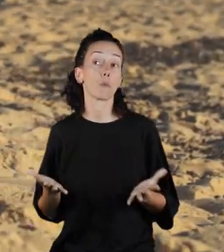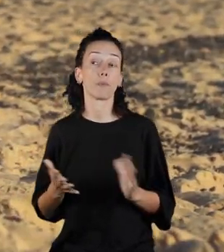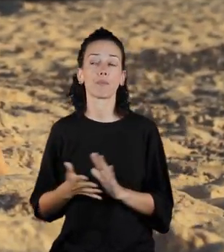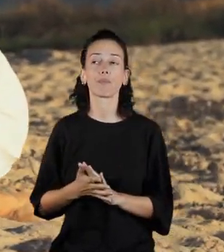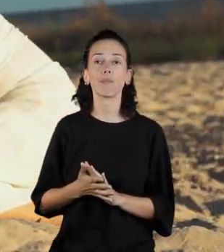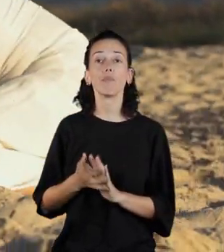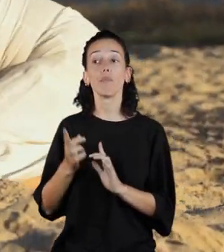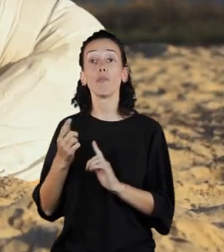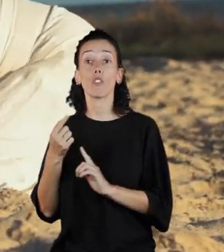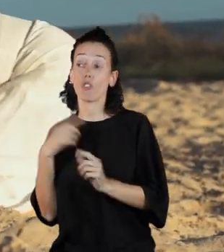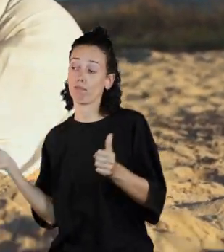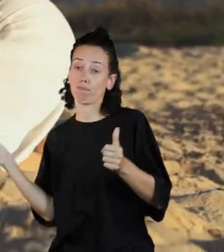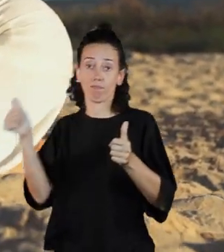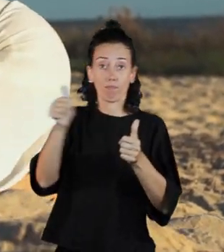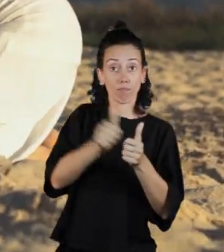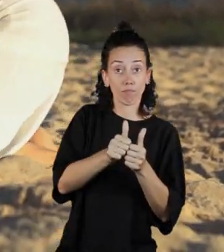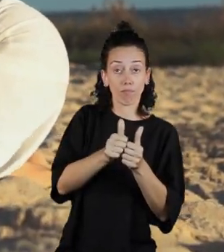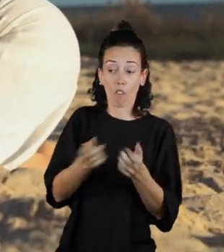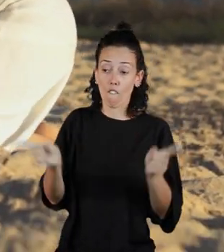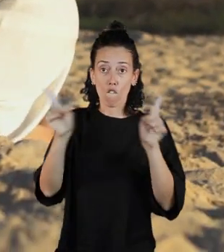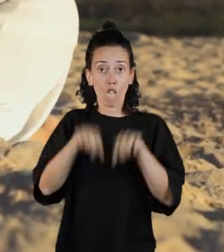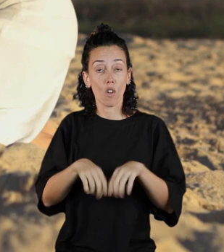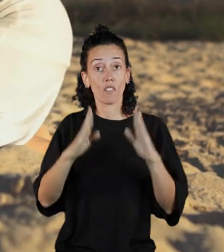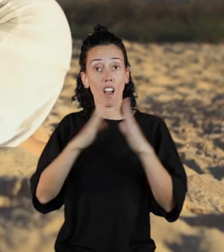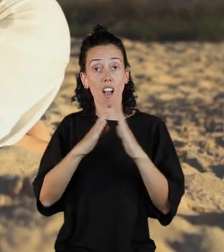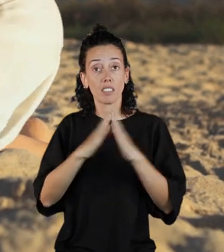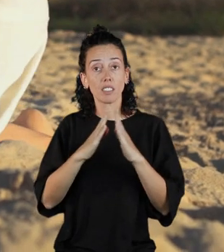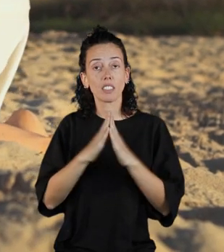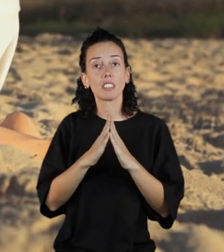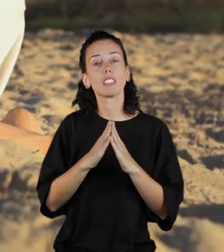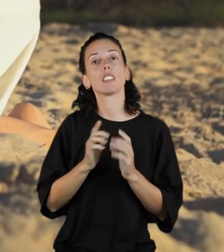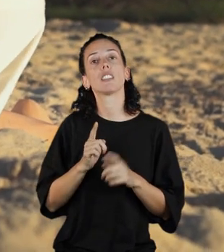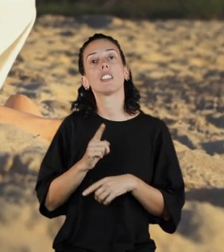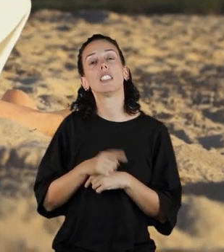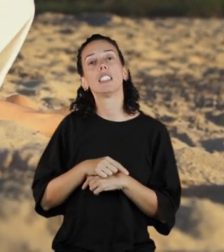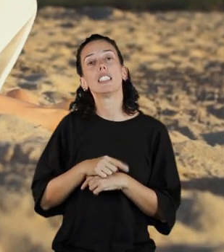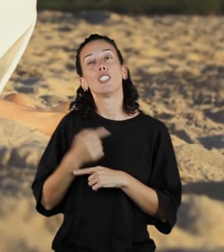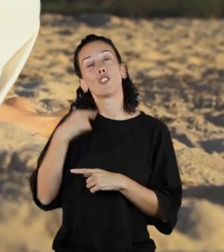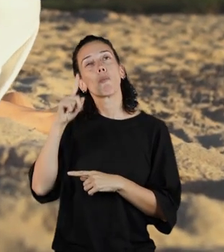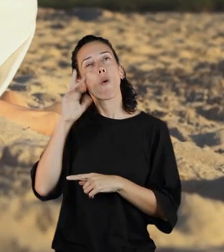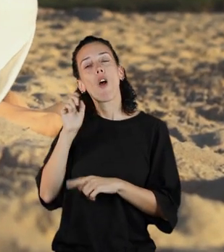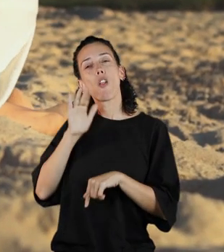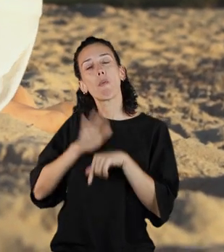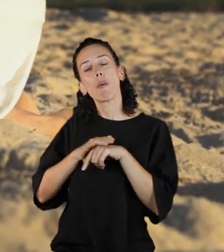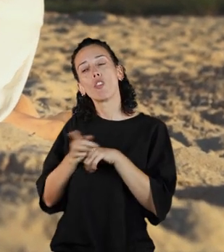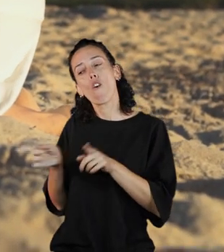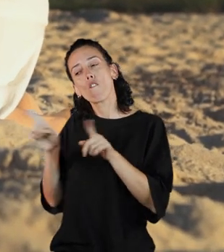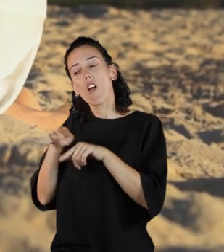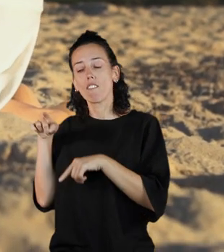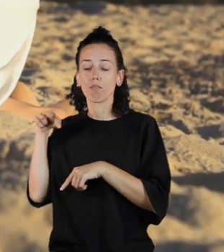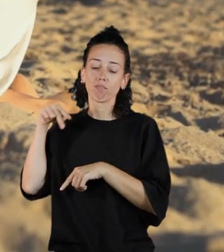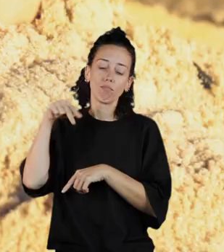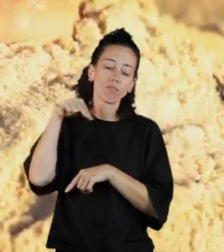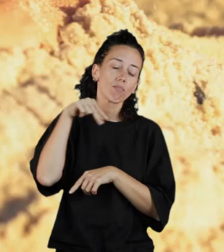Y bueno, lo que hice fue volver a esa casa y en el recorrido me acuerdo que fui